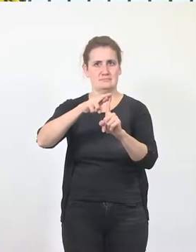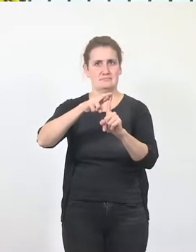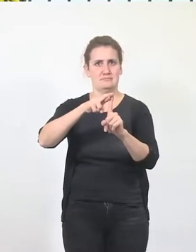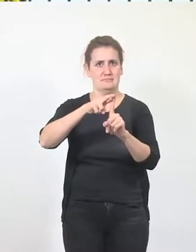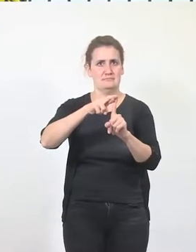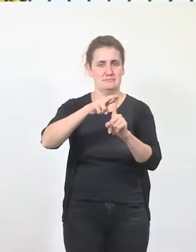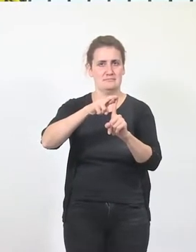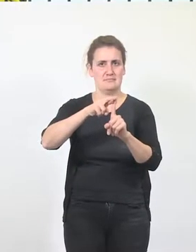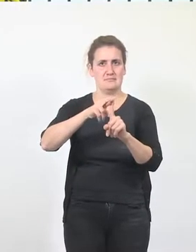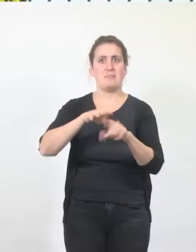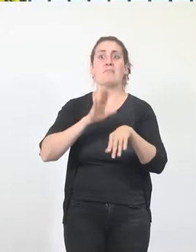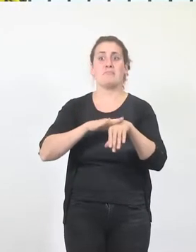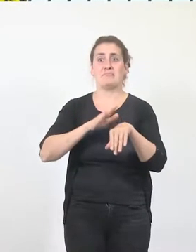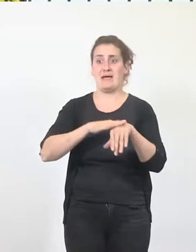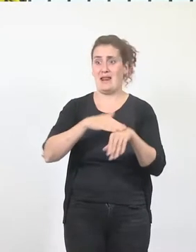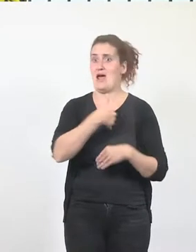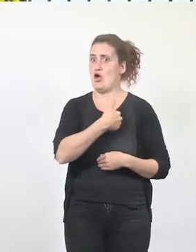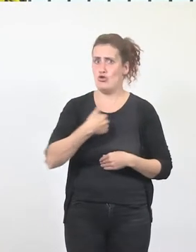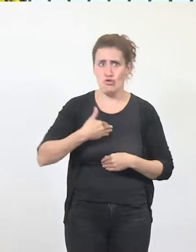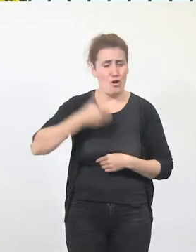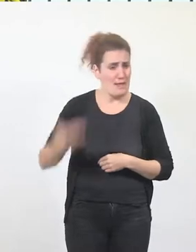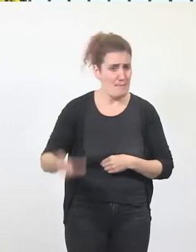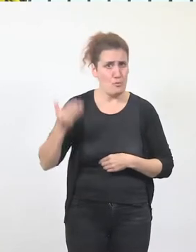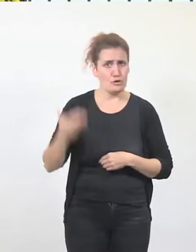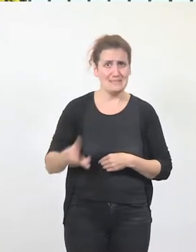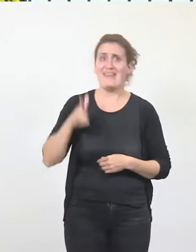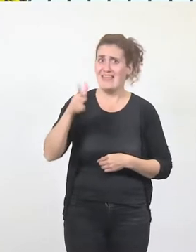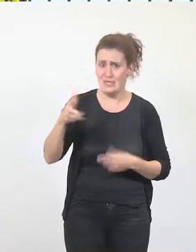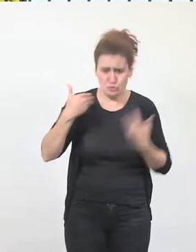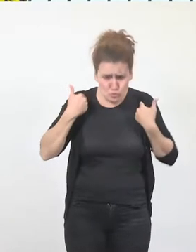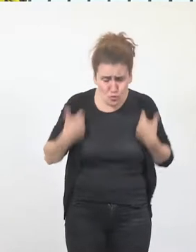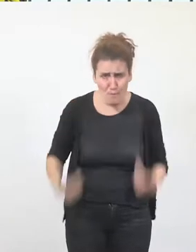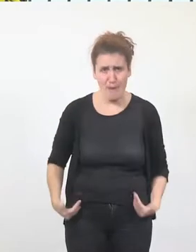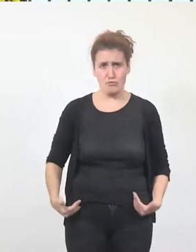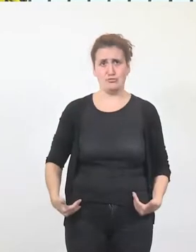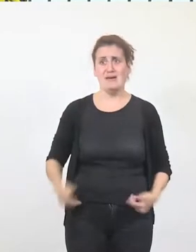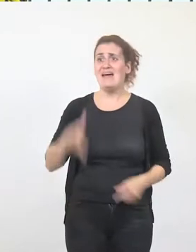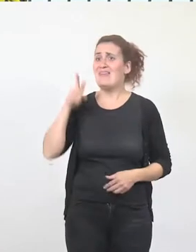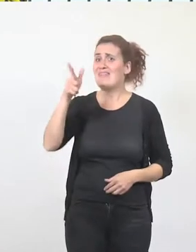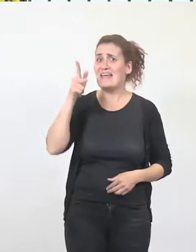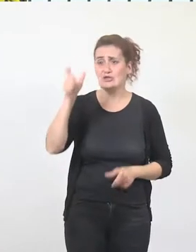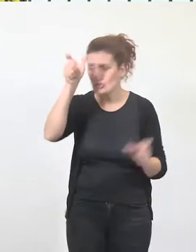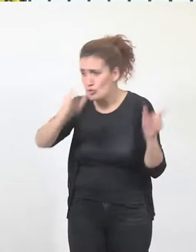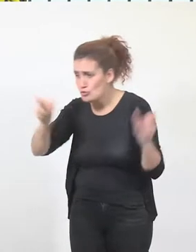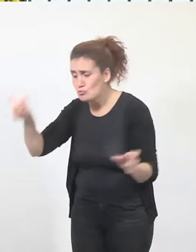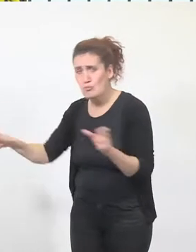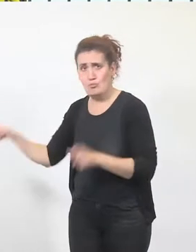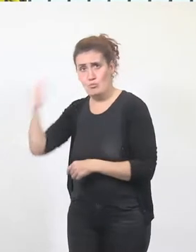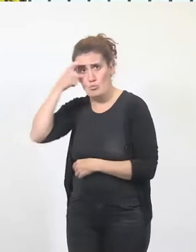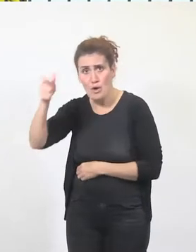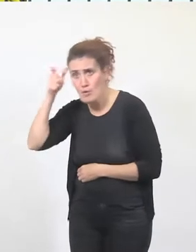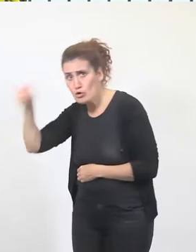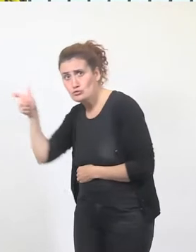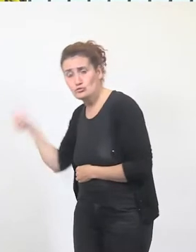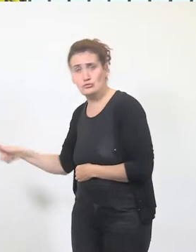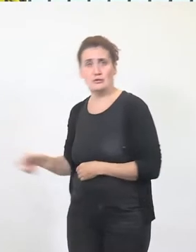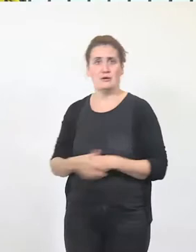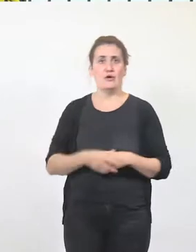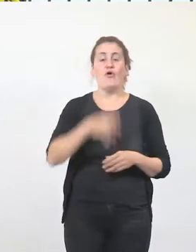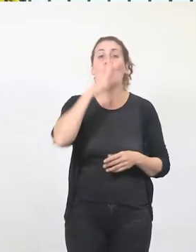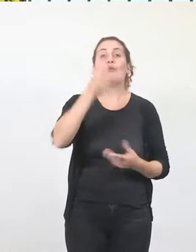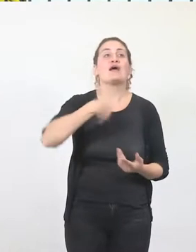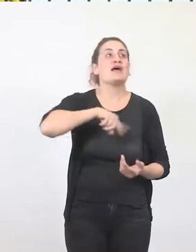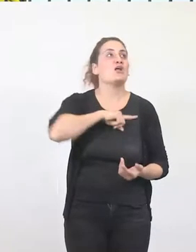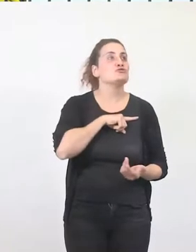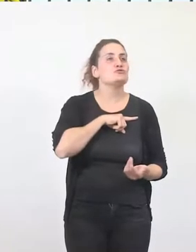para jugar un papel importante en temas de derechos humanos, derechos de los pueblos, porque